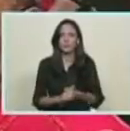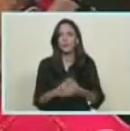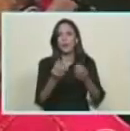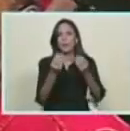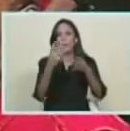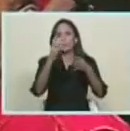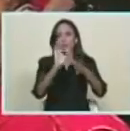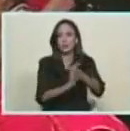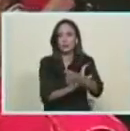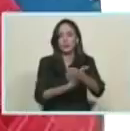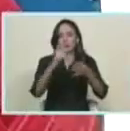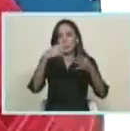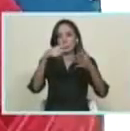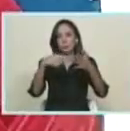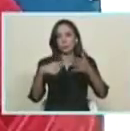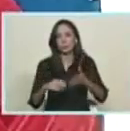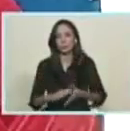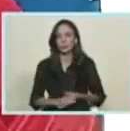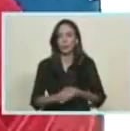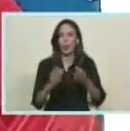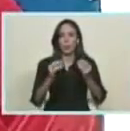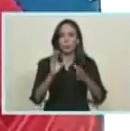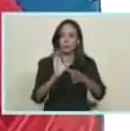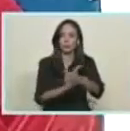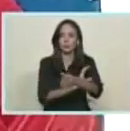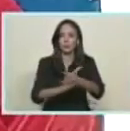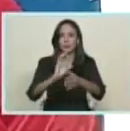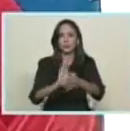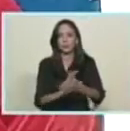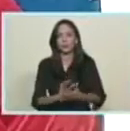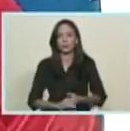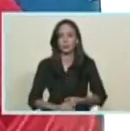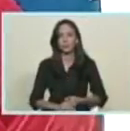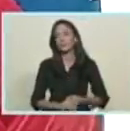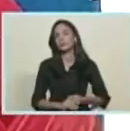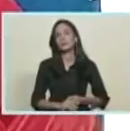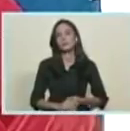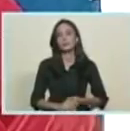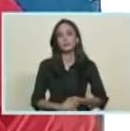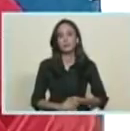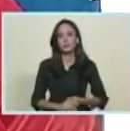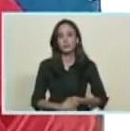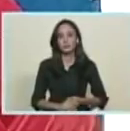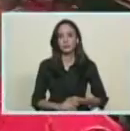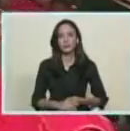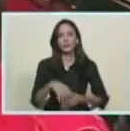Indestructible. Ya la vamos a tocar, pues. ¿Y gaita no tocan?